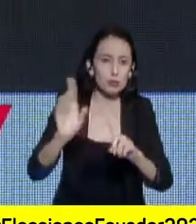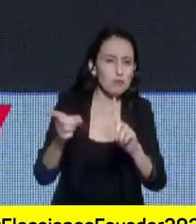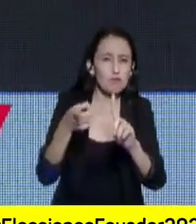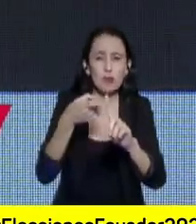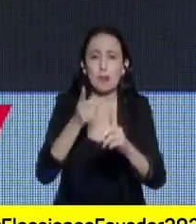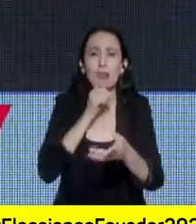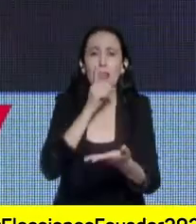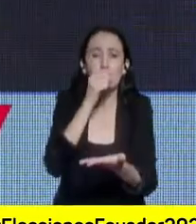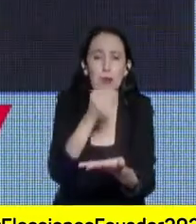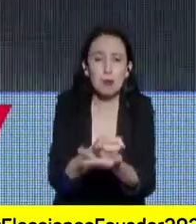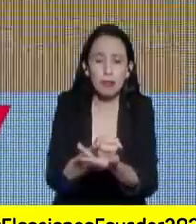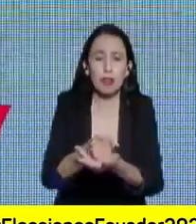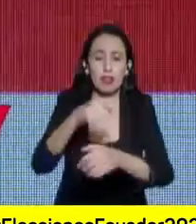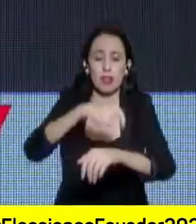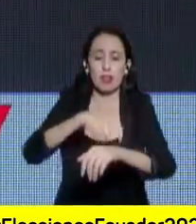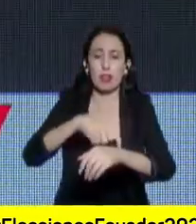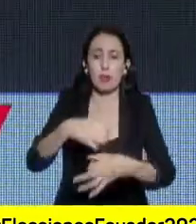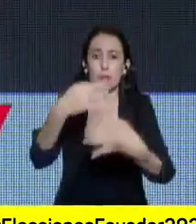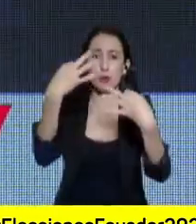y en tiempo real.